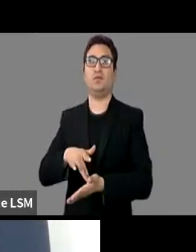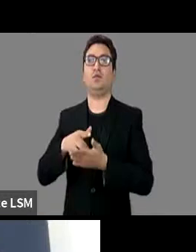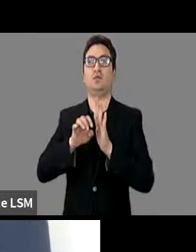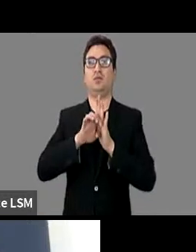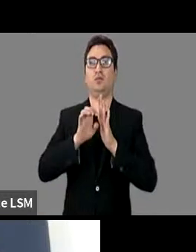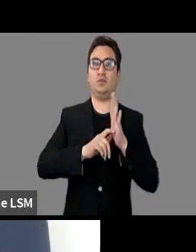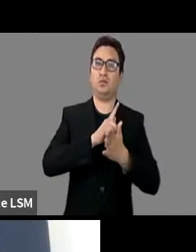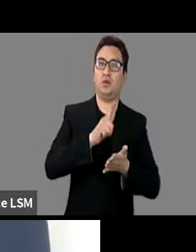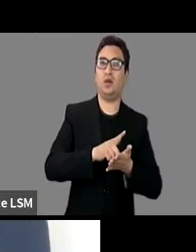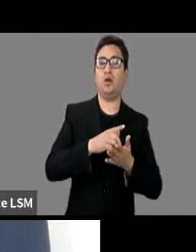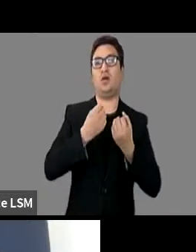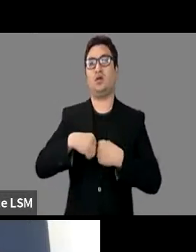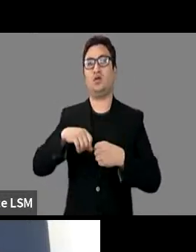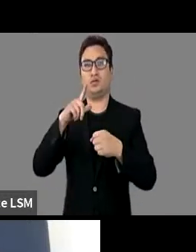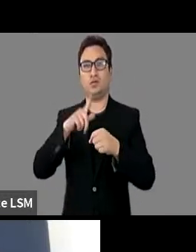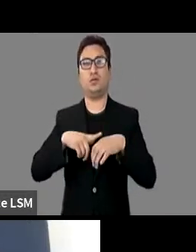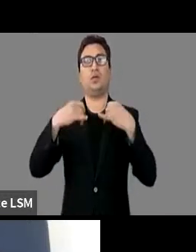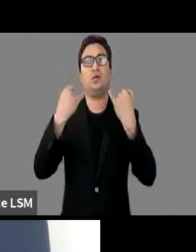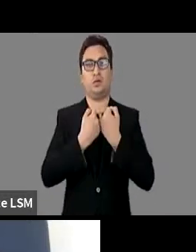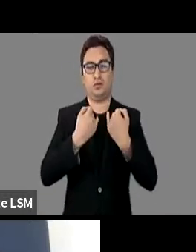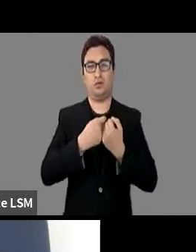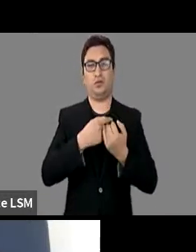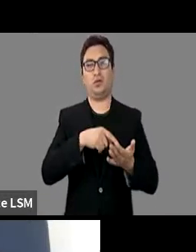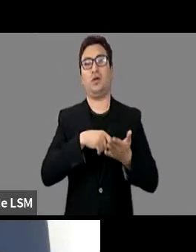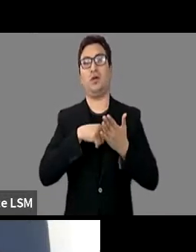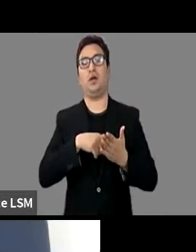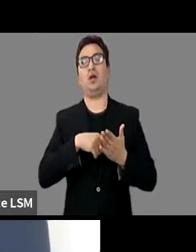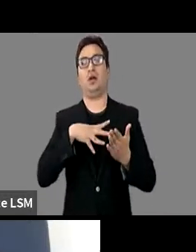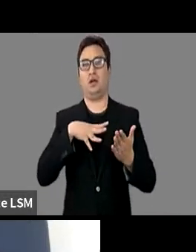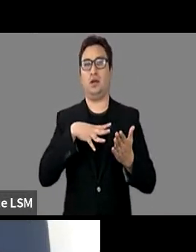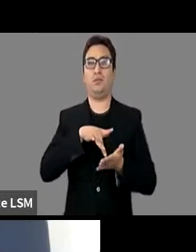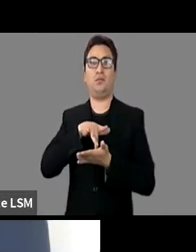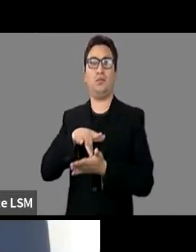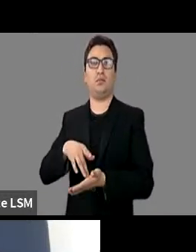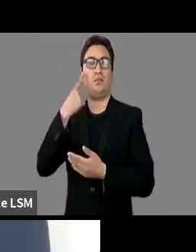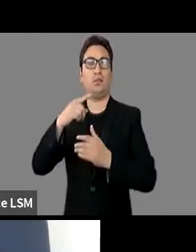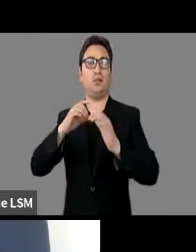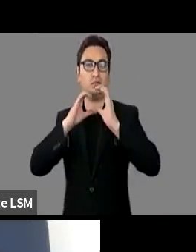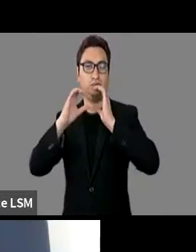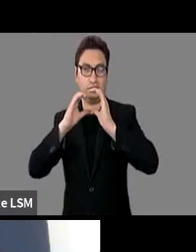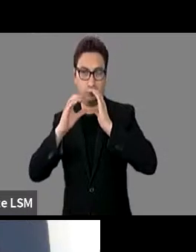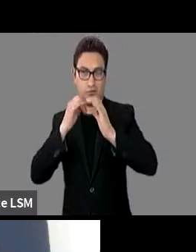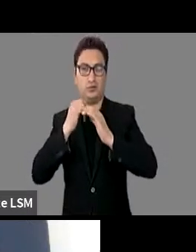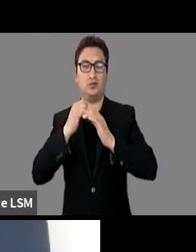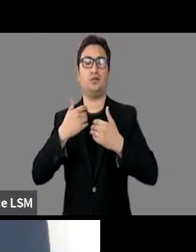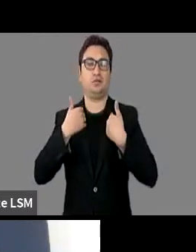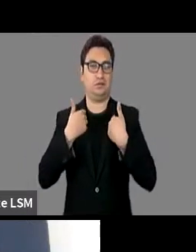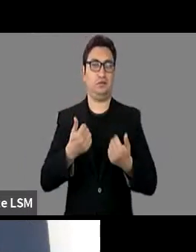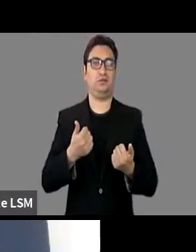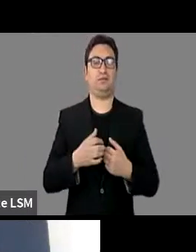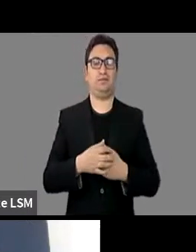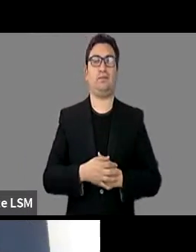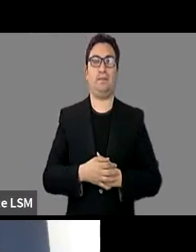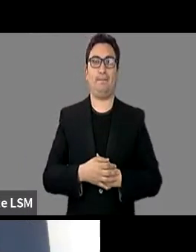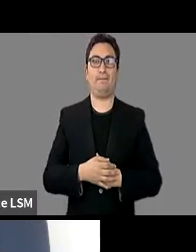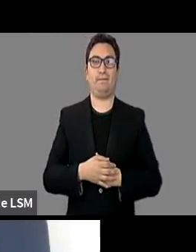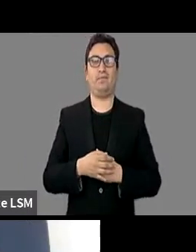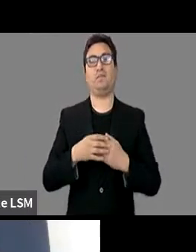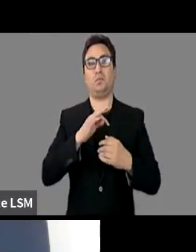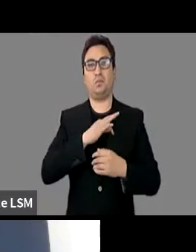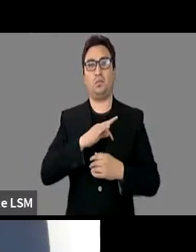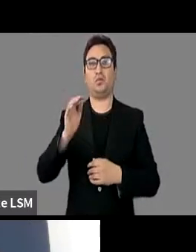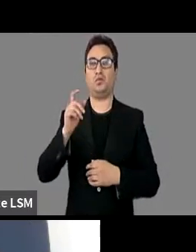aquí el apoyo para comunicación y comprensión, que puede ser de un profesional o bien de algún